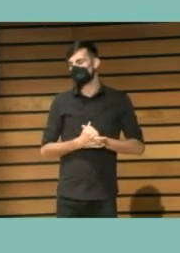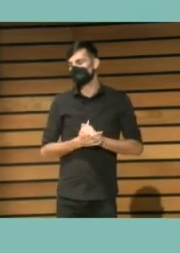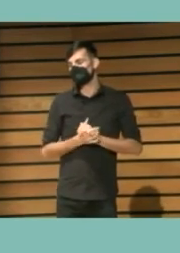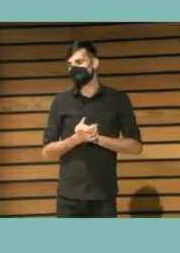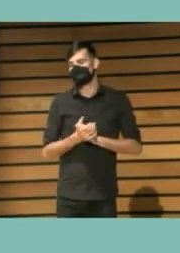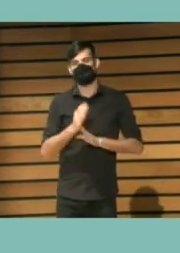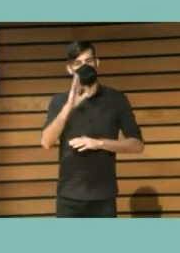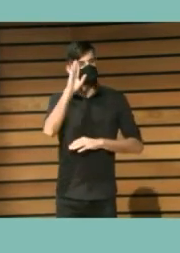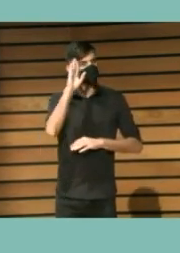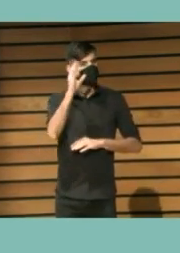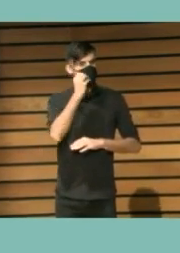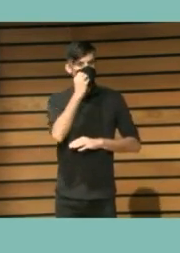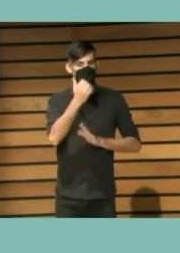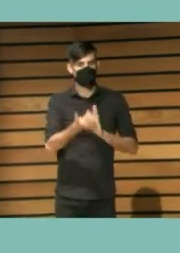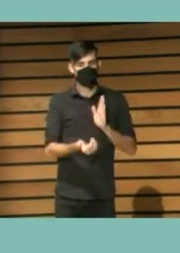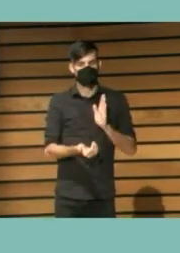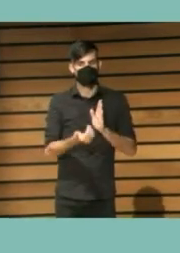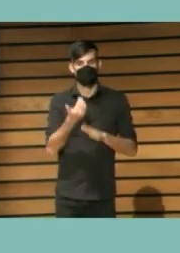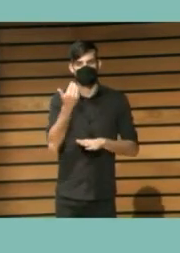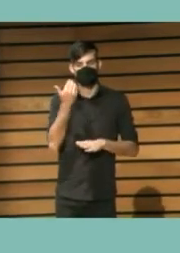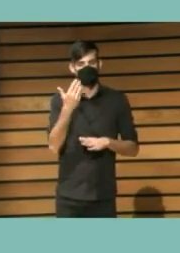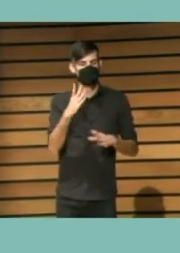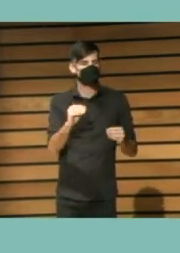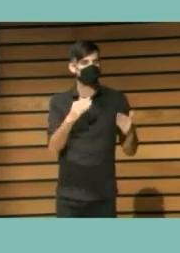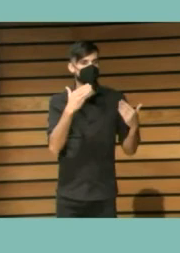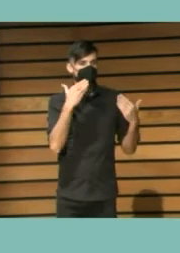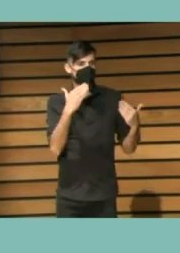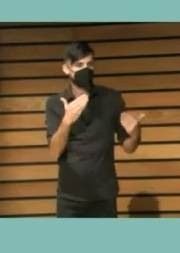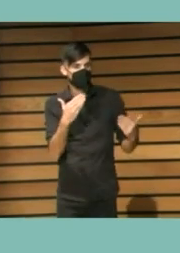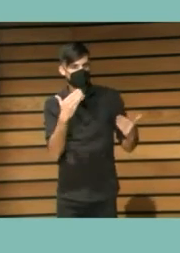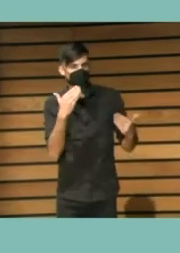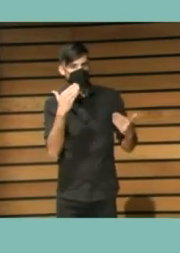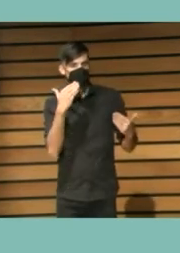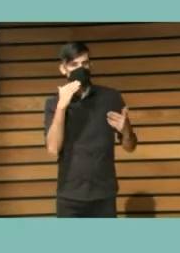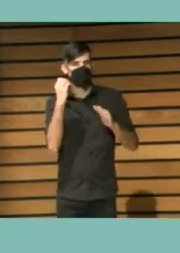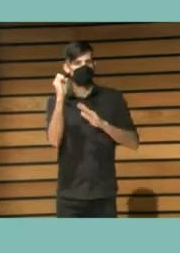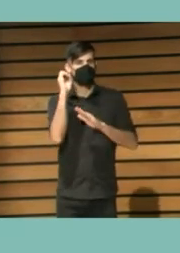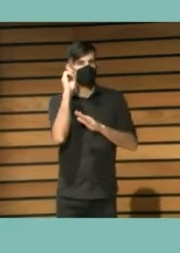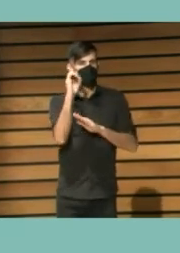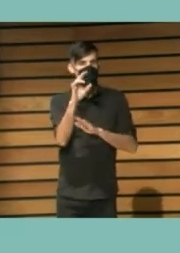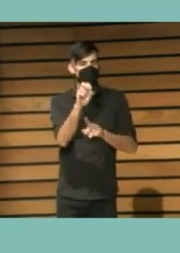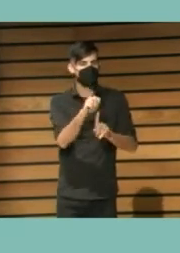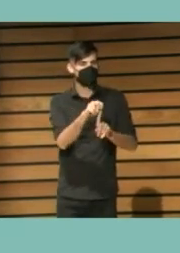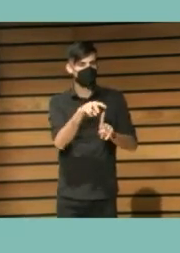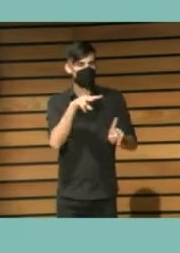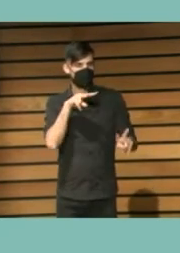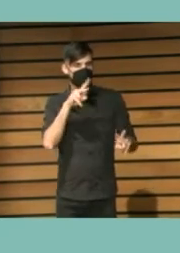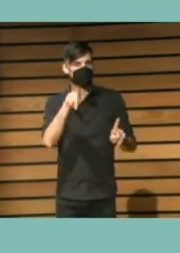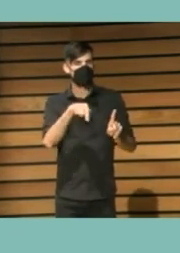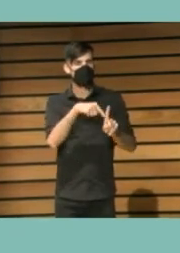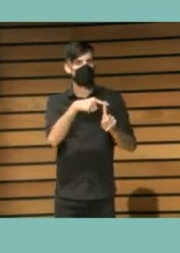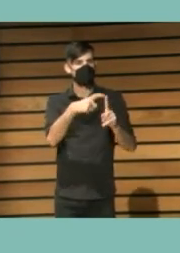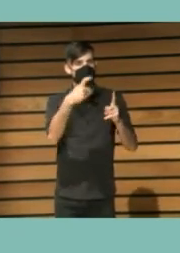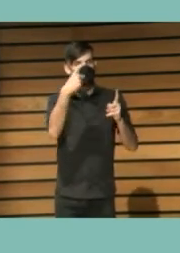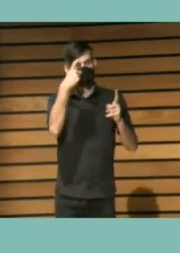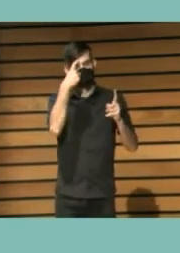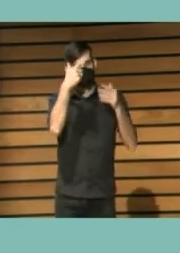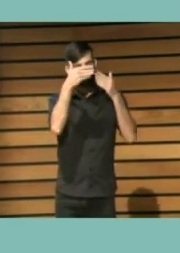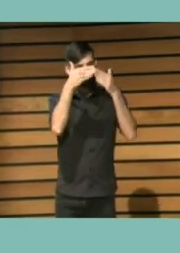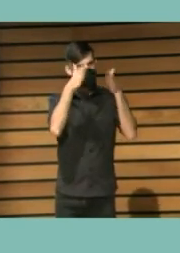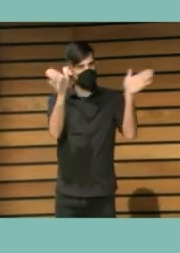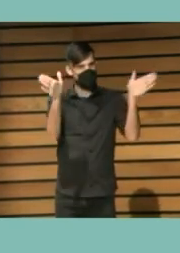Buenos días. Muchas gracias por vuestra visión y abrirnos un poquito más los ojos a lo